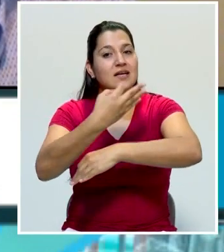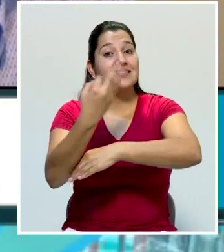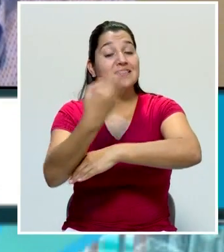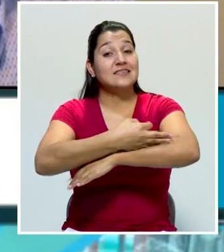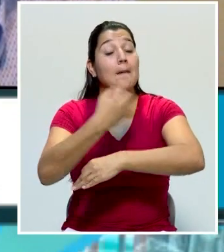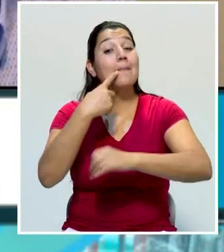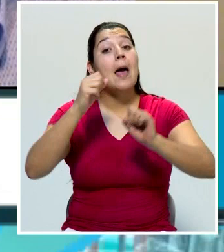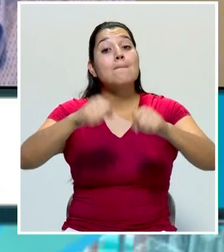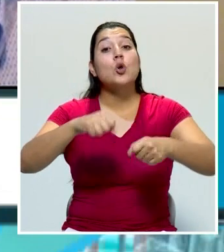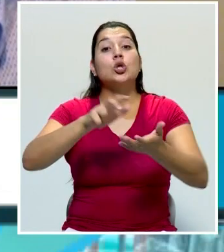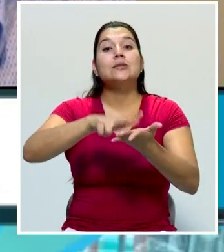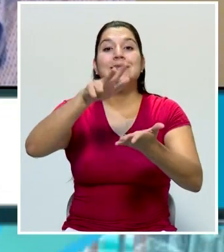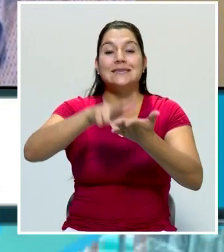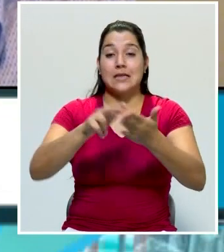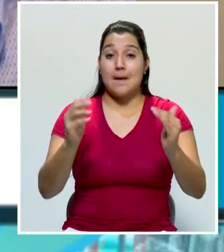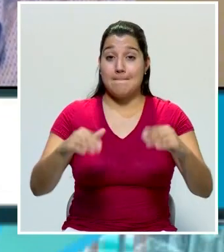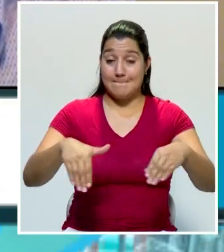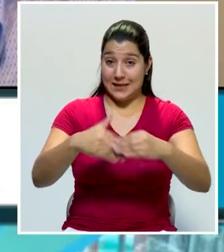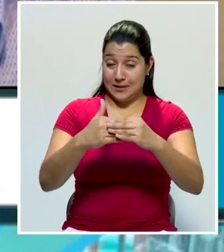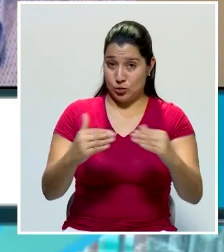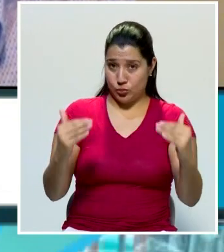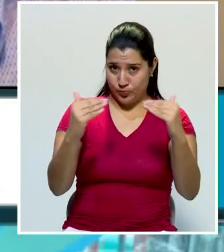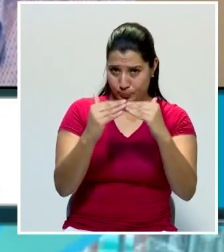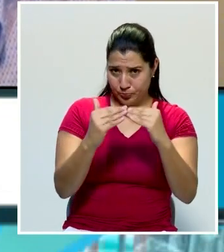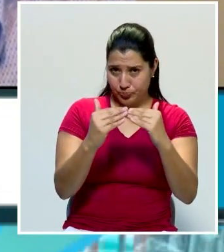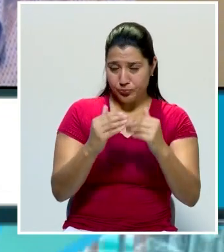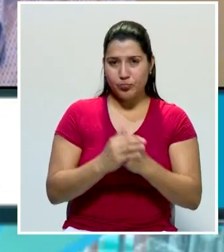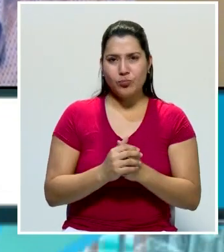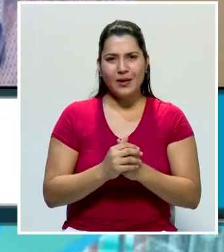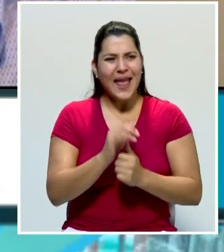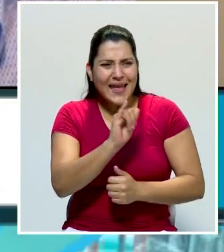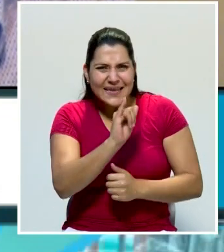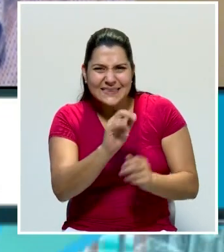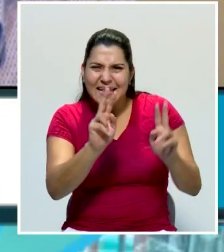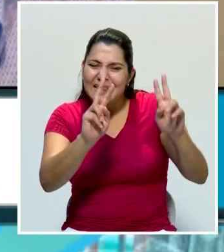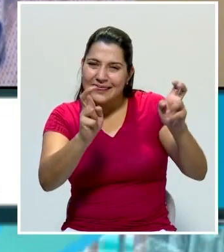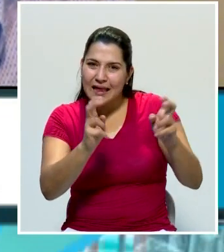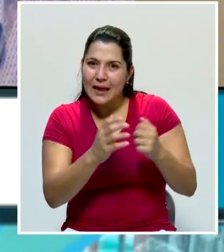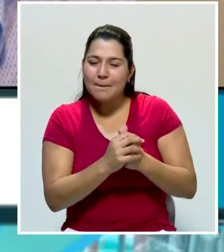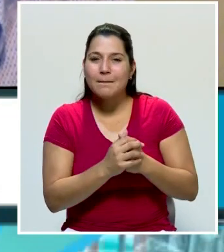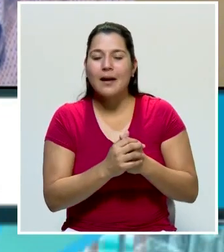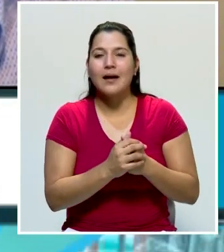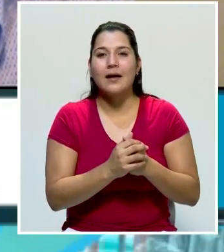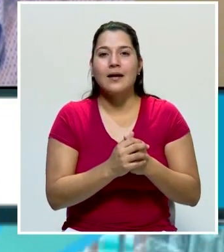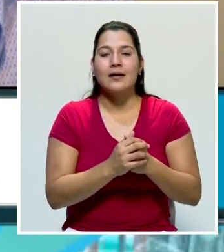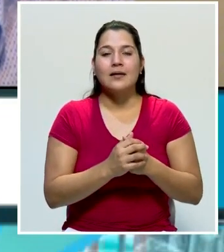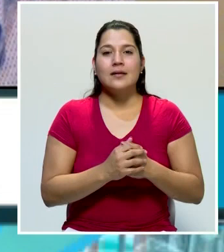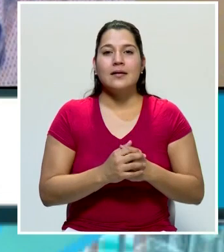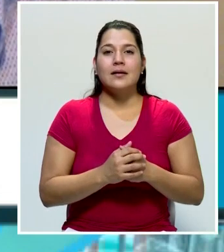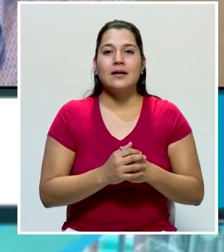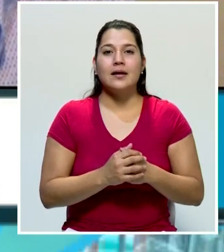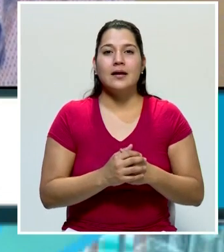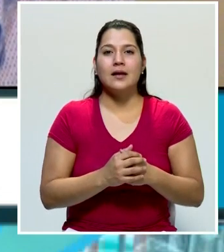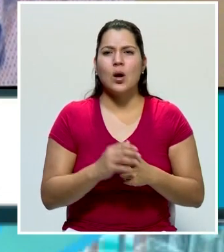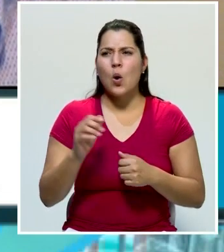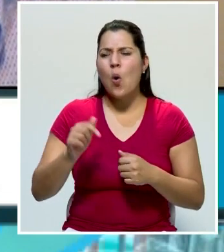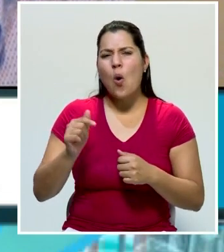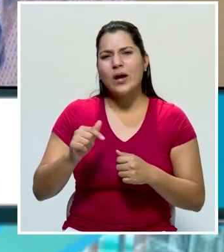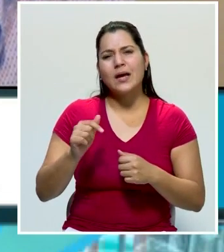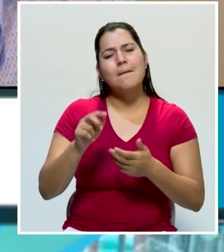incluso más allá de esta agresión del diputado Gurzón, provocó hoy un comunicado del Comité Ejecutivo del